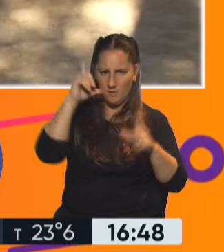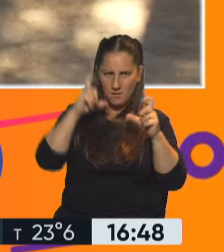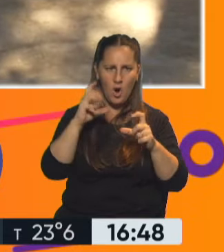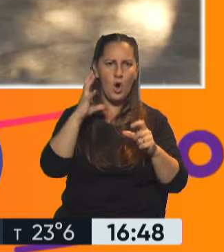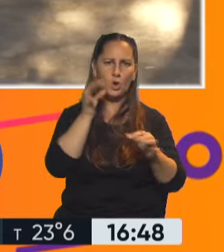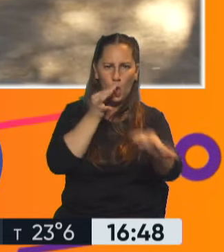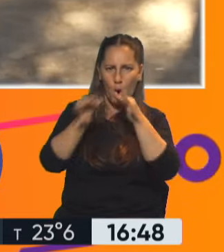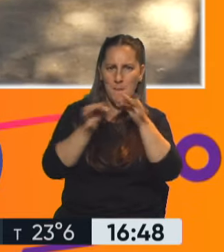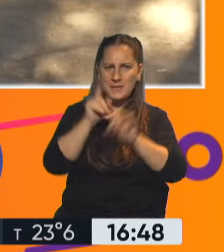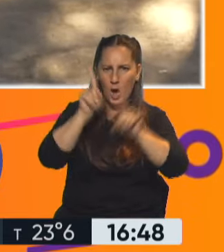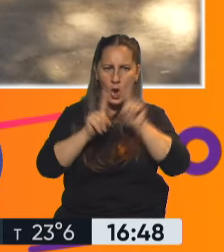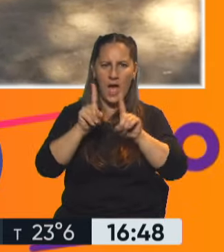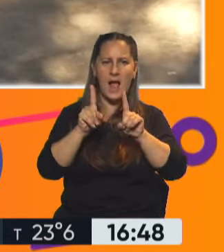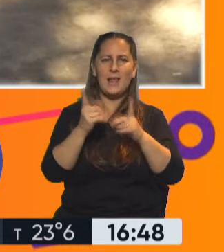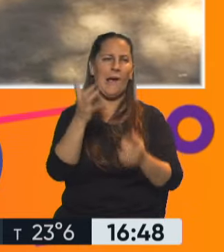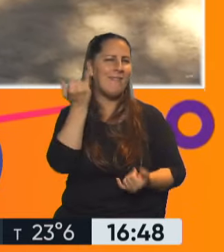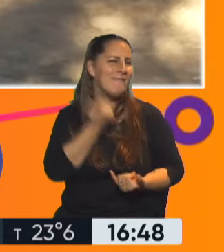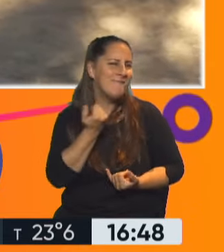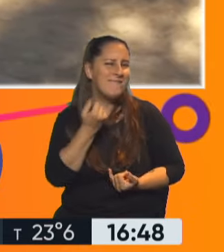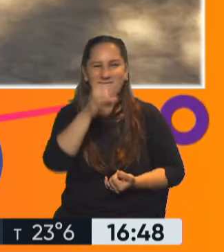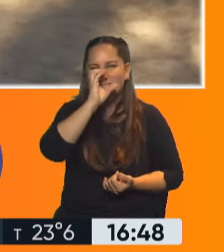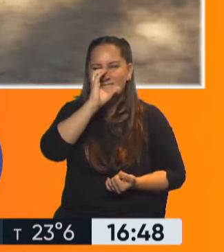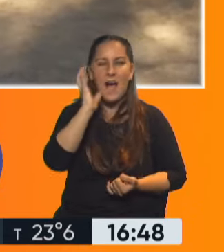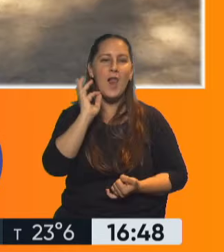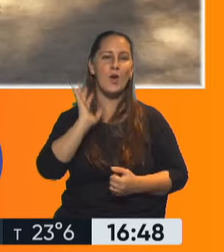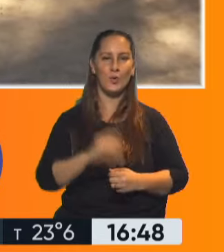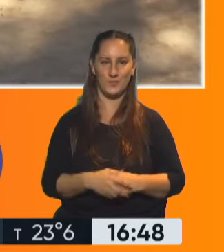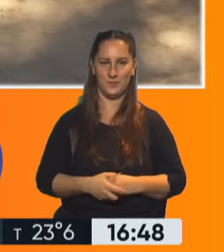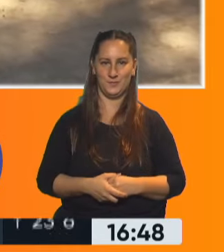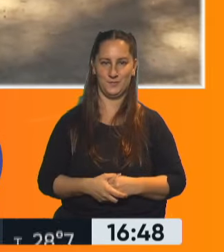habrá charlado con alguno, que nos chusmee algo.